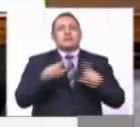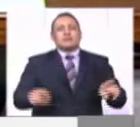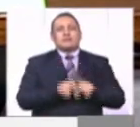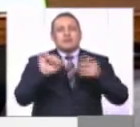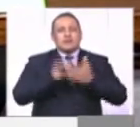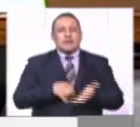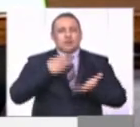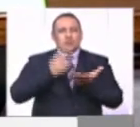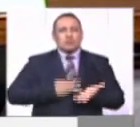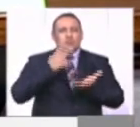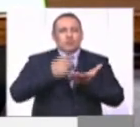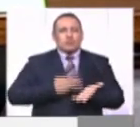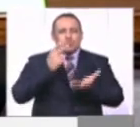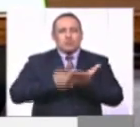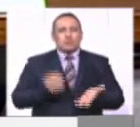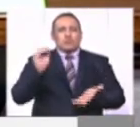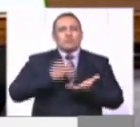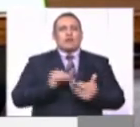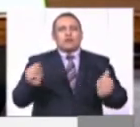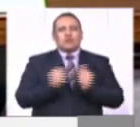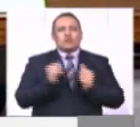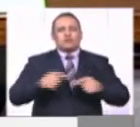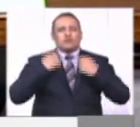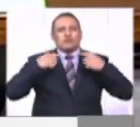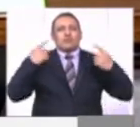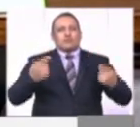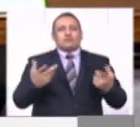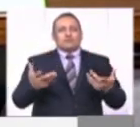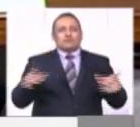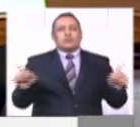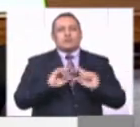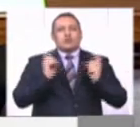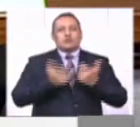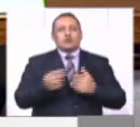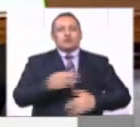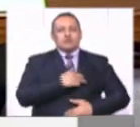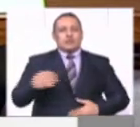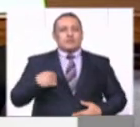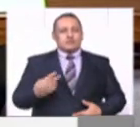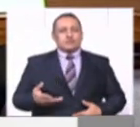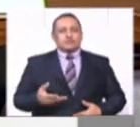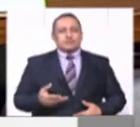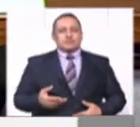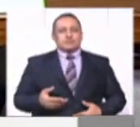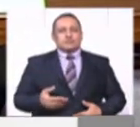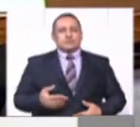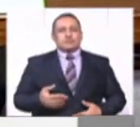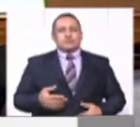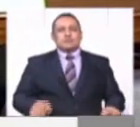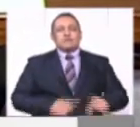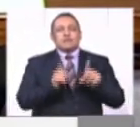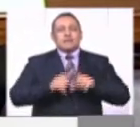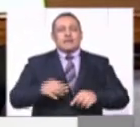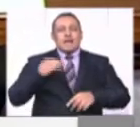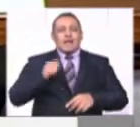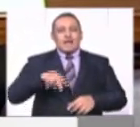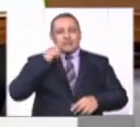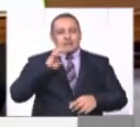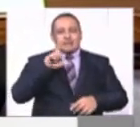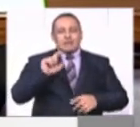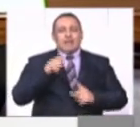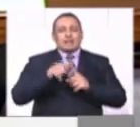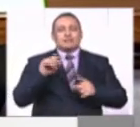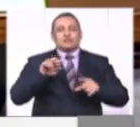él repetía sistemáticamente en estos famosos consejos de ministros descentralizados el señor Aníbal Torres